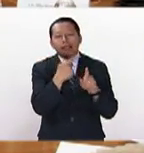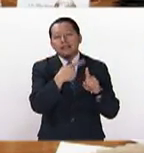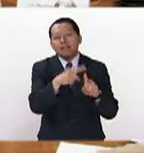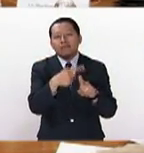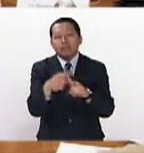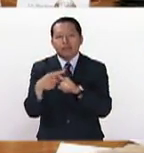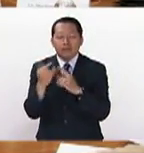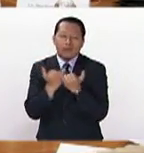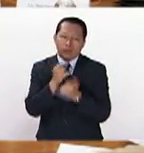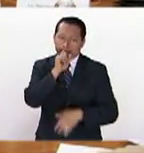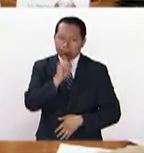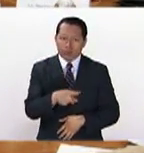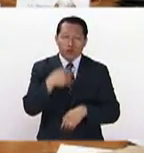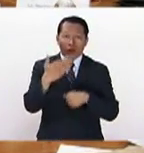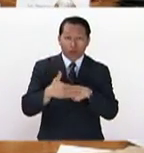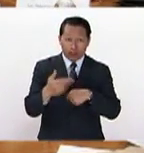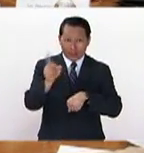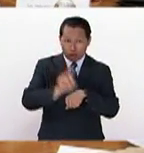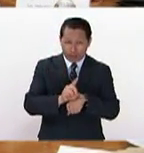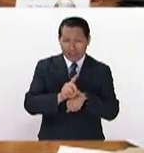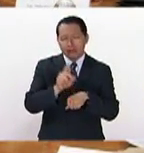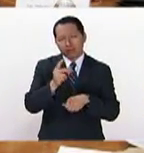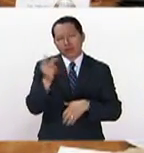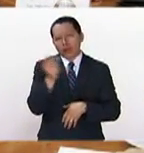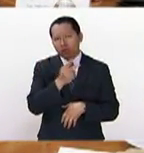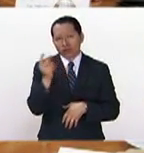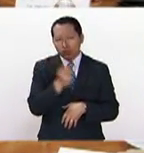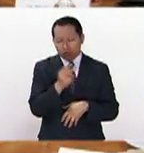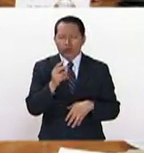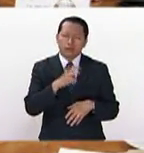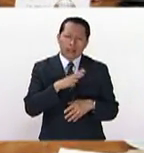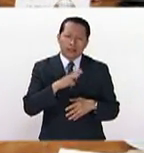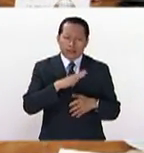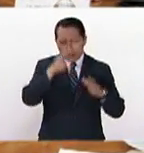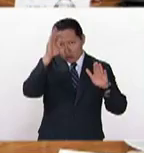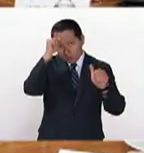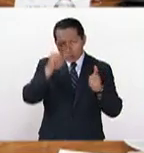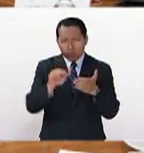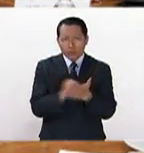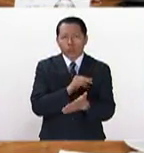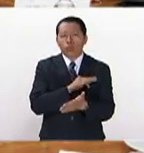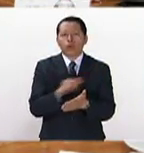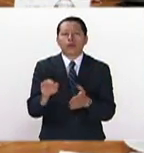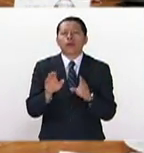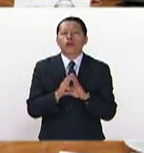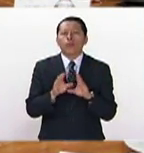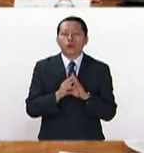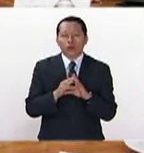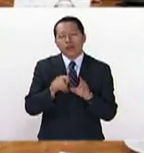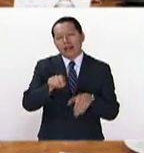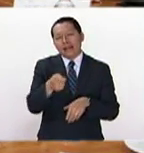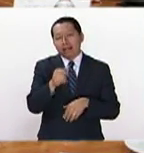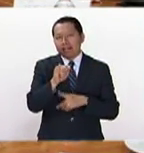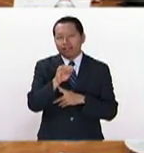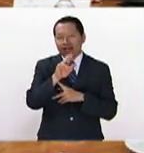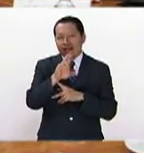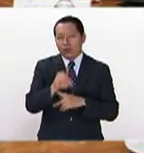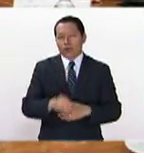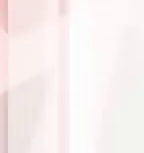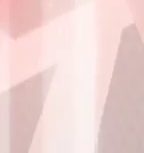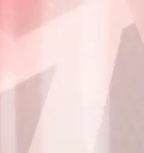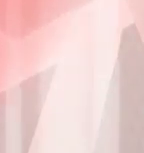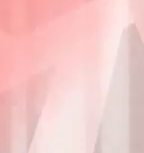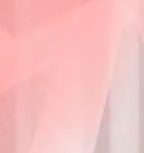Además, adelantaron que en los próximos días ambas instituciones firmarán un acuerdo para la consolidación del canal iberoamericano.